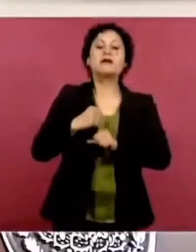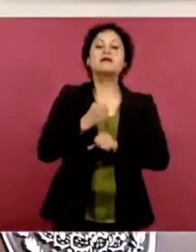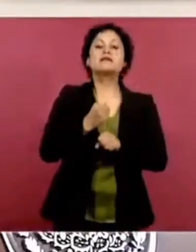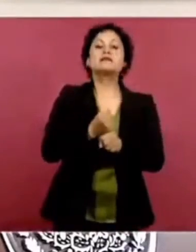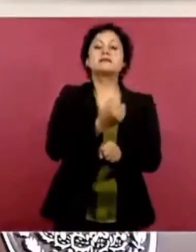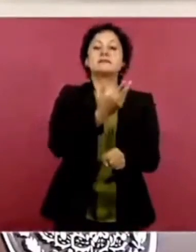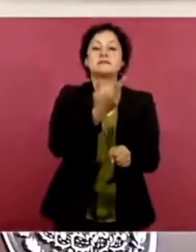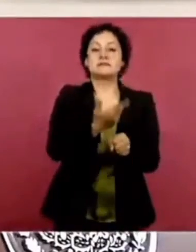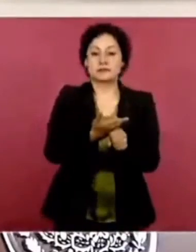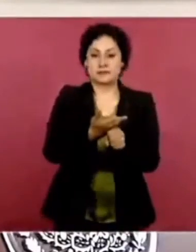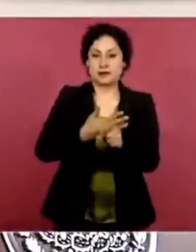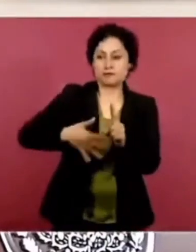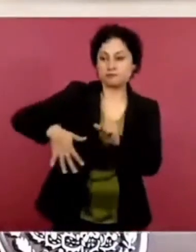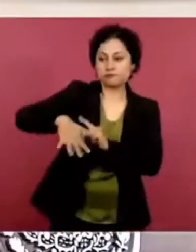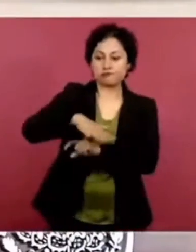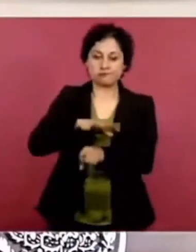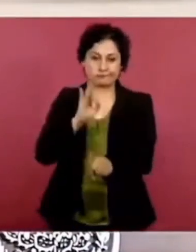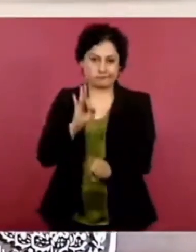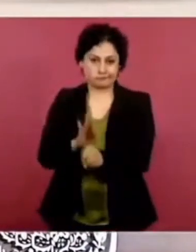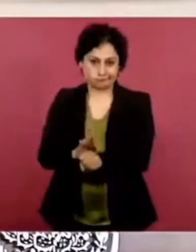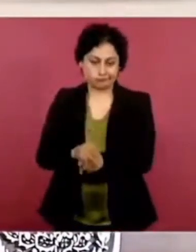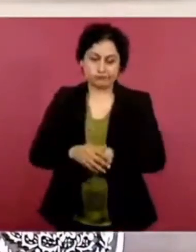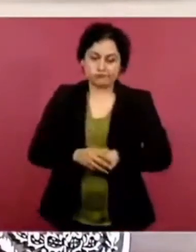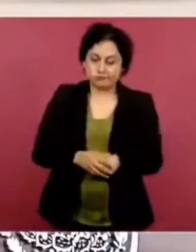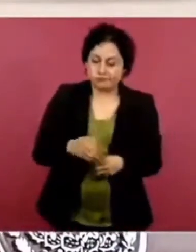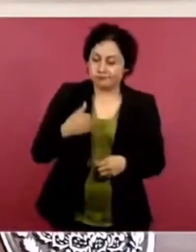Y un amigo